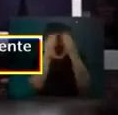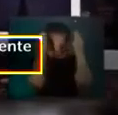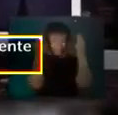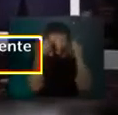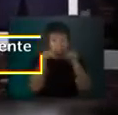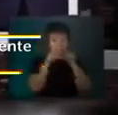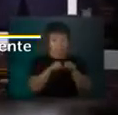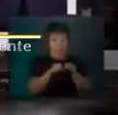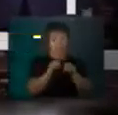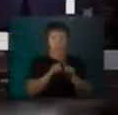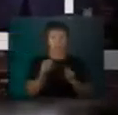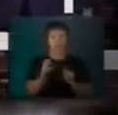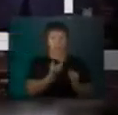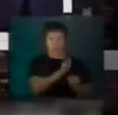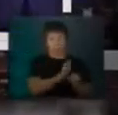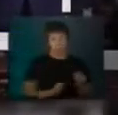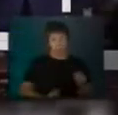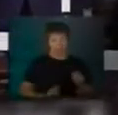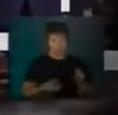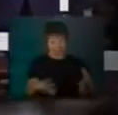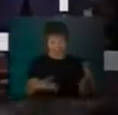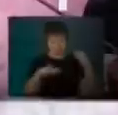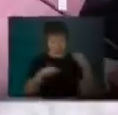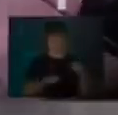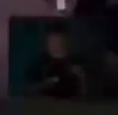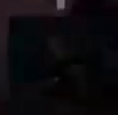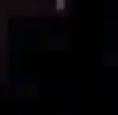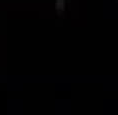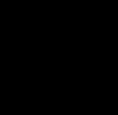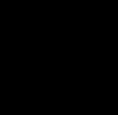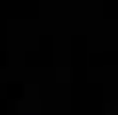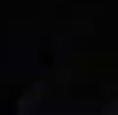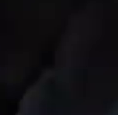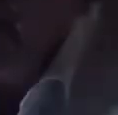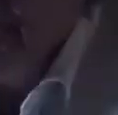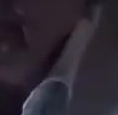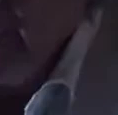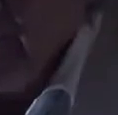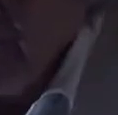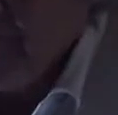investido en la calidad de presidente de la República.